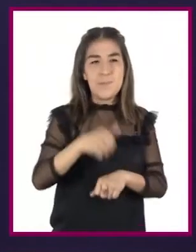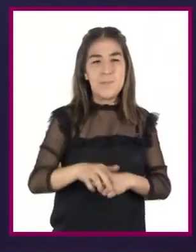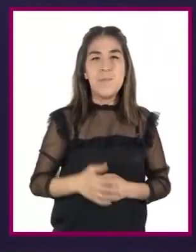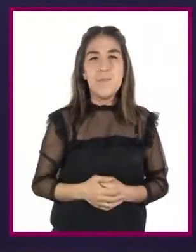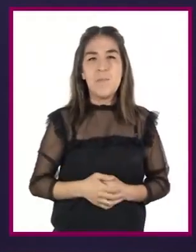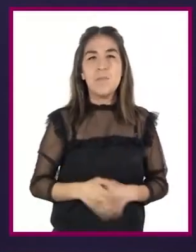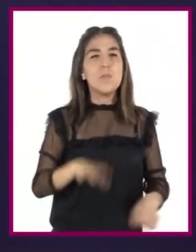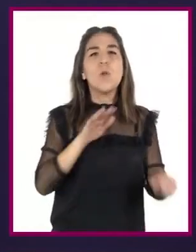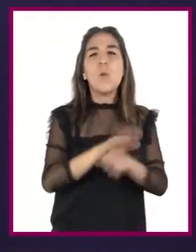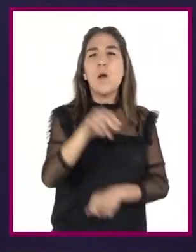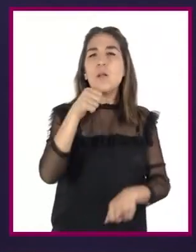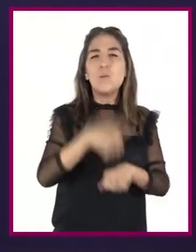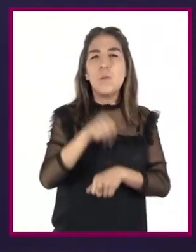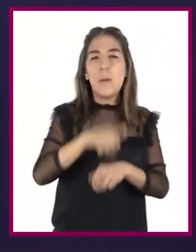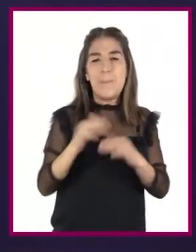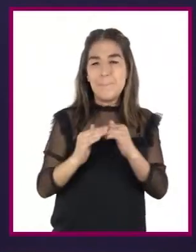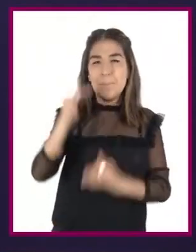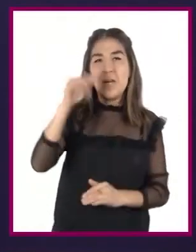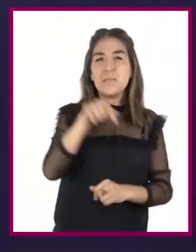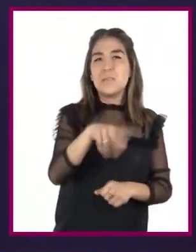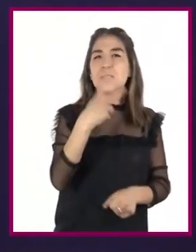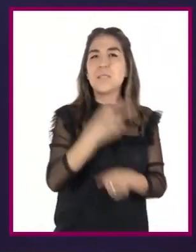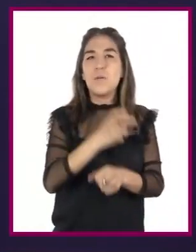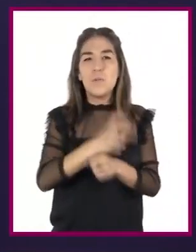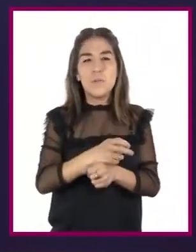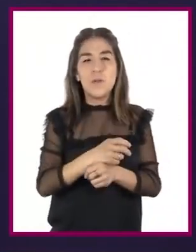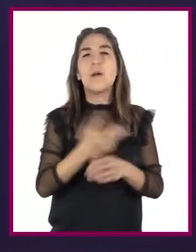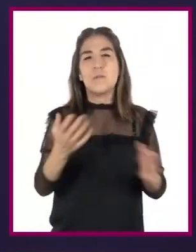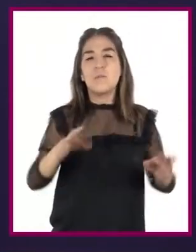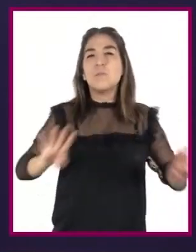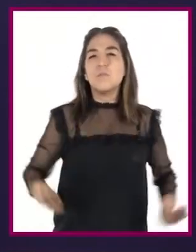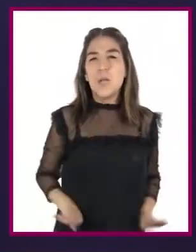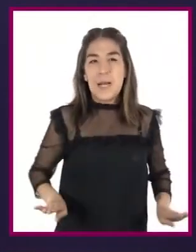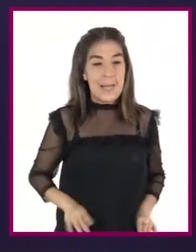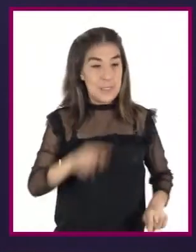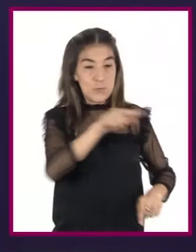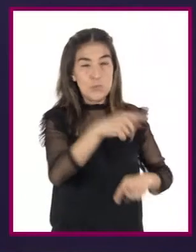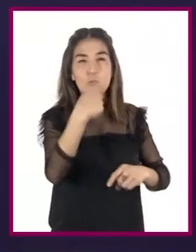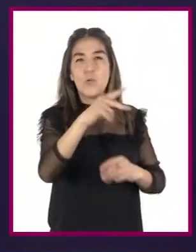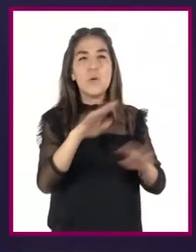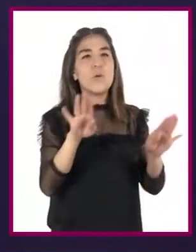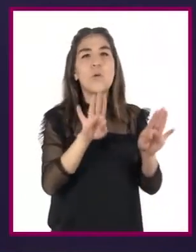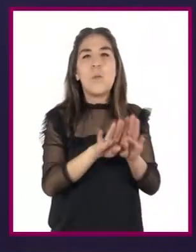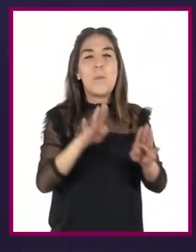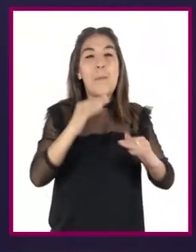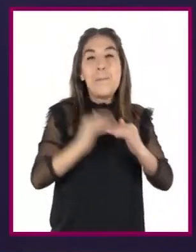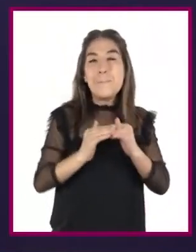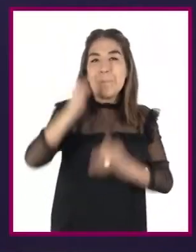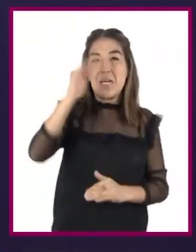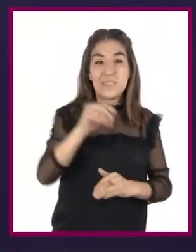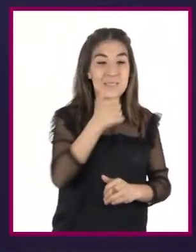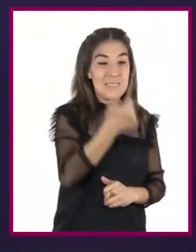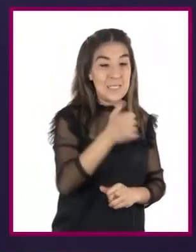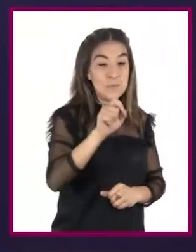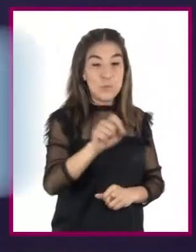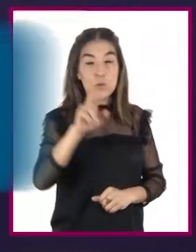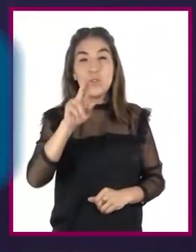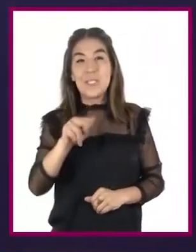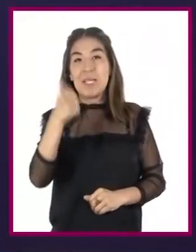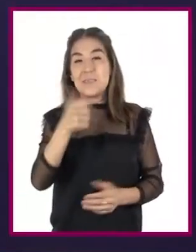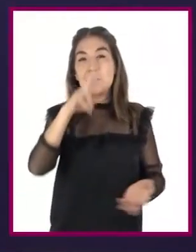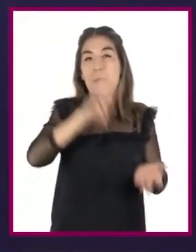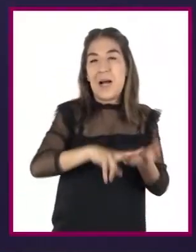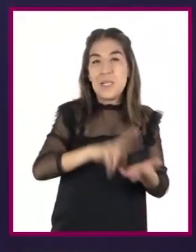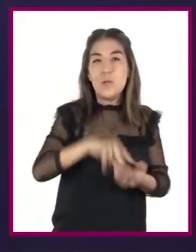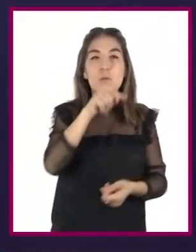límite inferior del segundo intervalo lo vamos a considerar como aquellas marcas que sean mayores a 6.86, porque